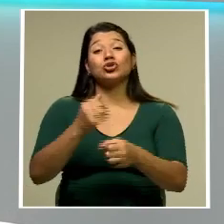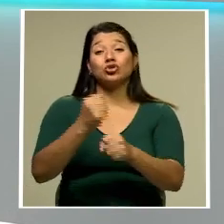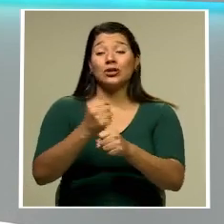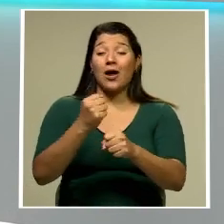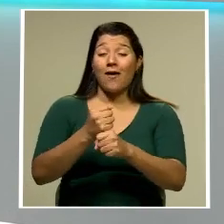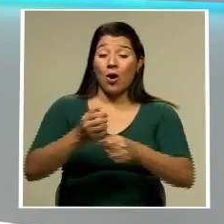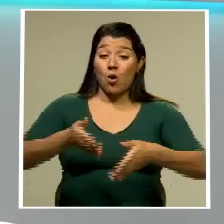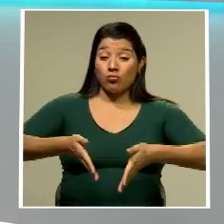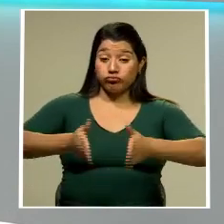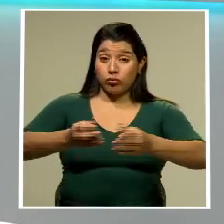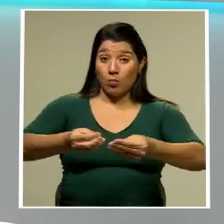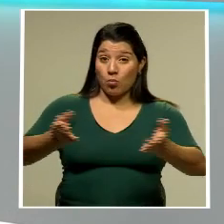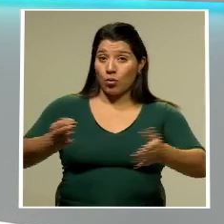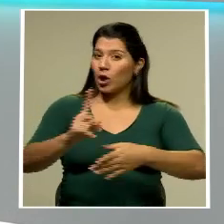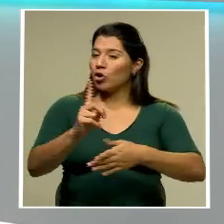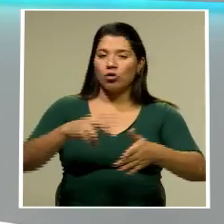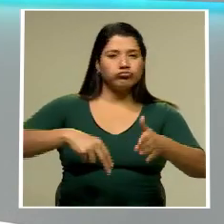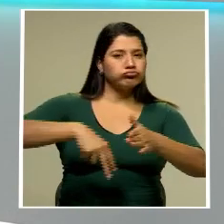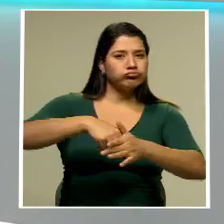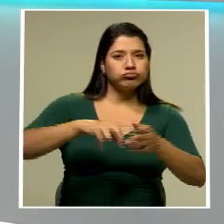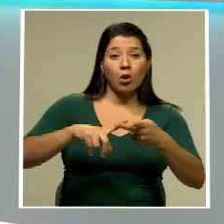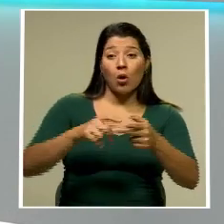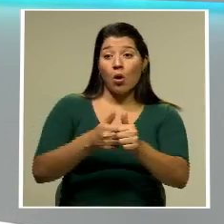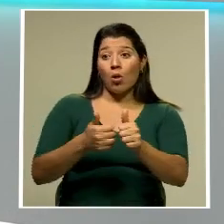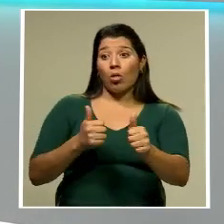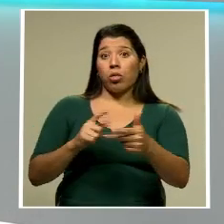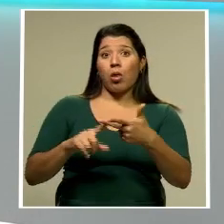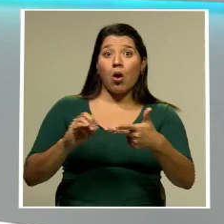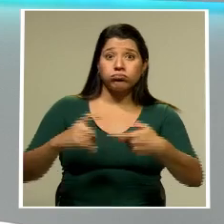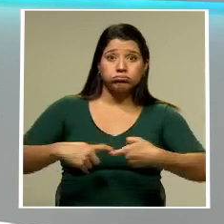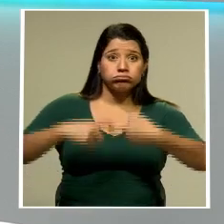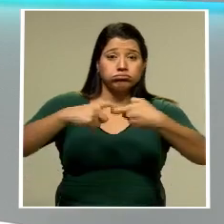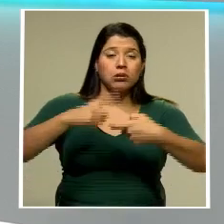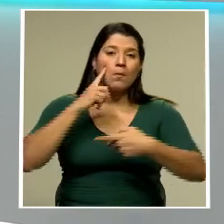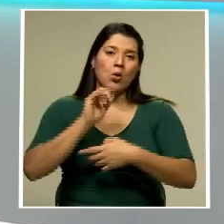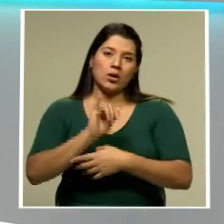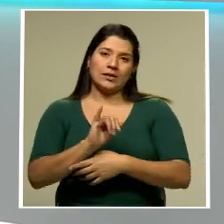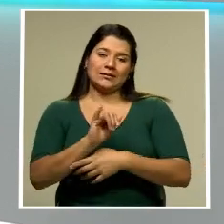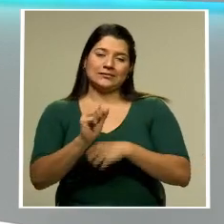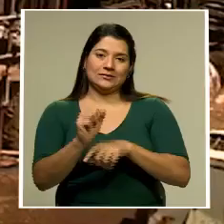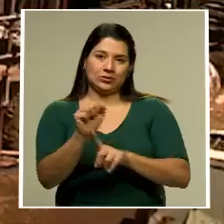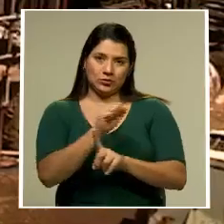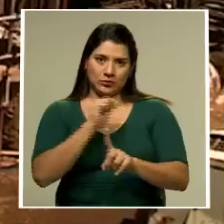o atrasados o interrumpidos por este tipo de acciones.